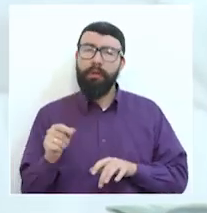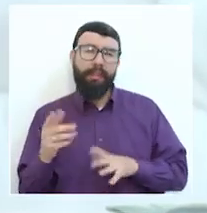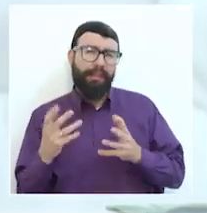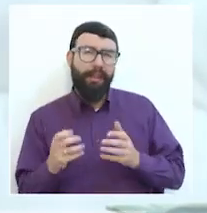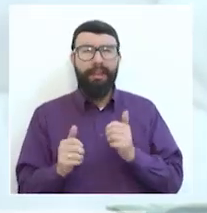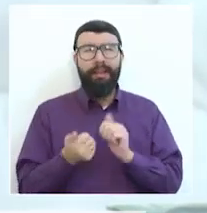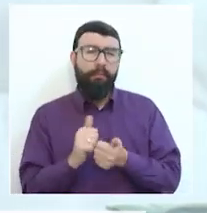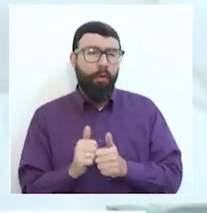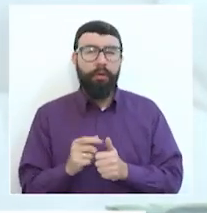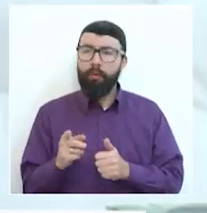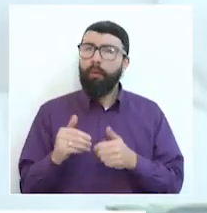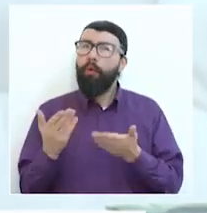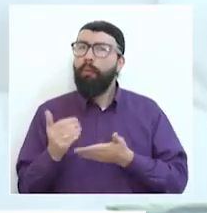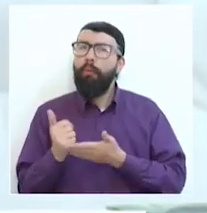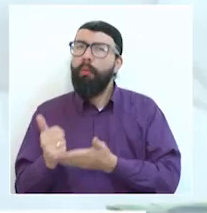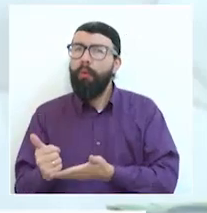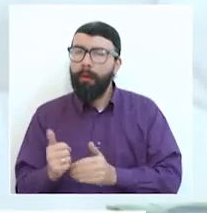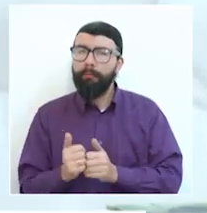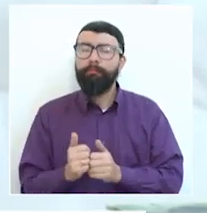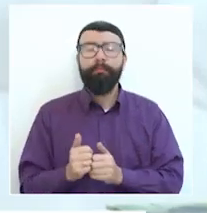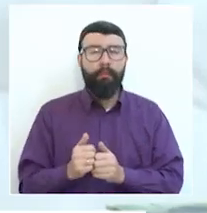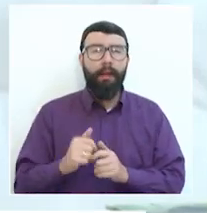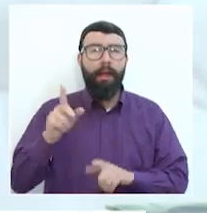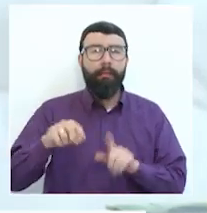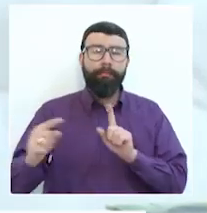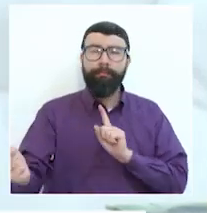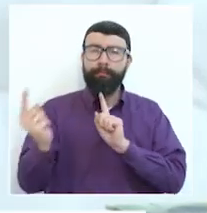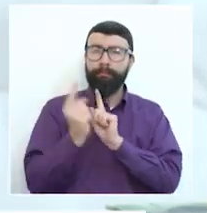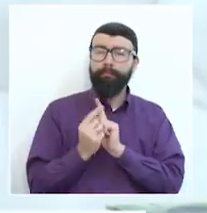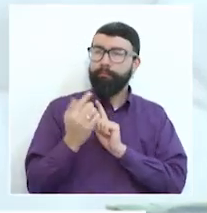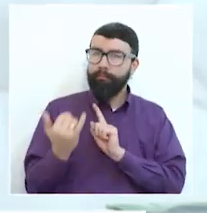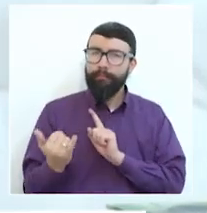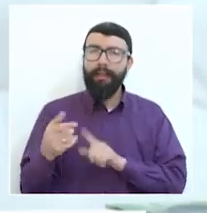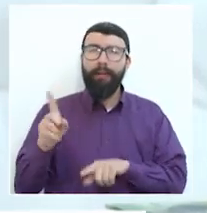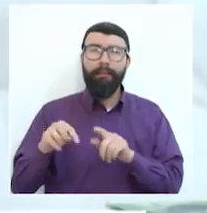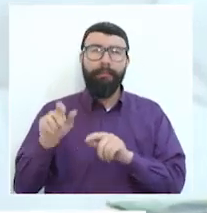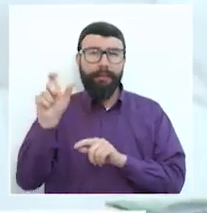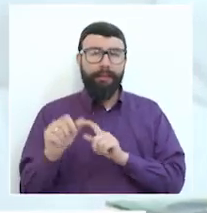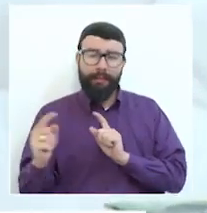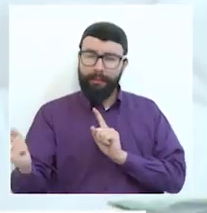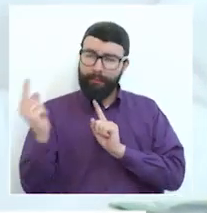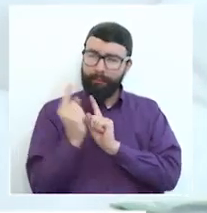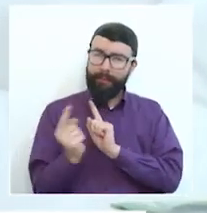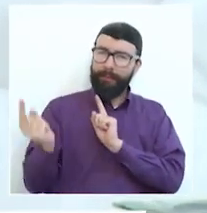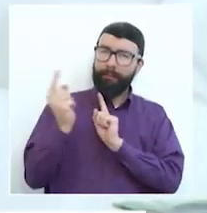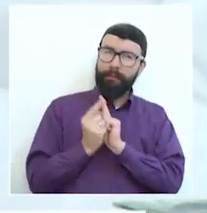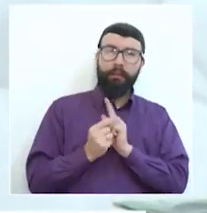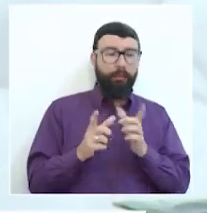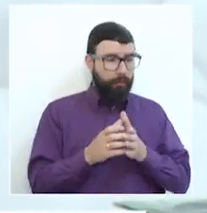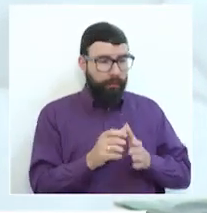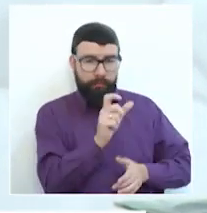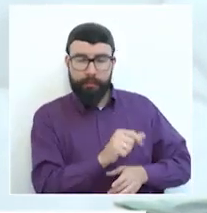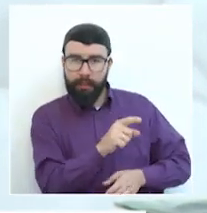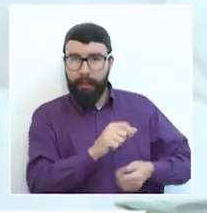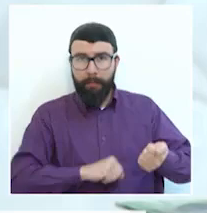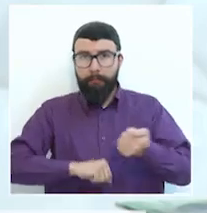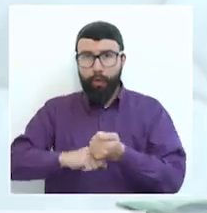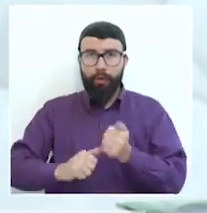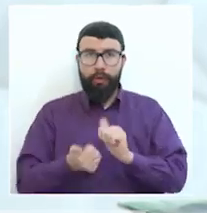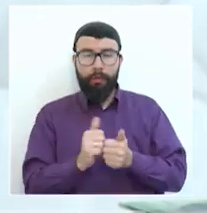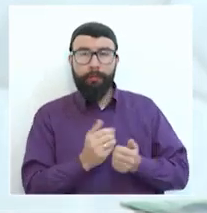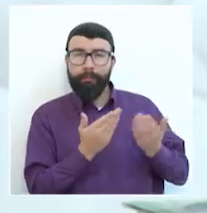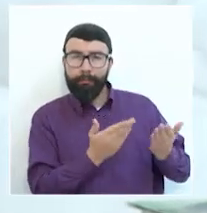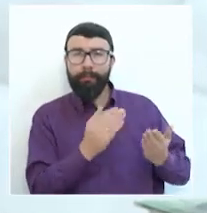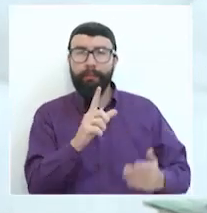deporte. Y a nuestro Parque de la Salud nos ha acompañado mucho como paciente y como apoyo en deporte